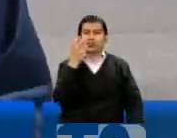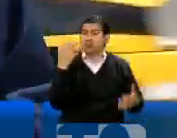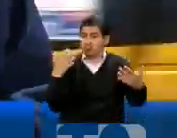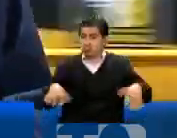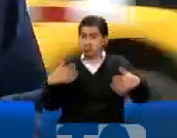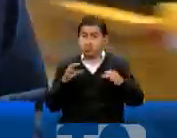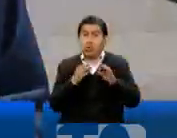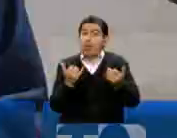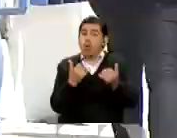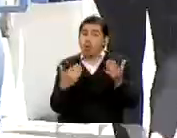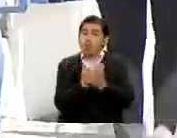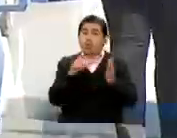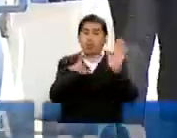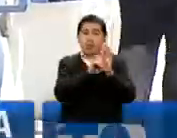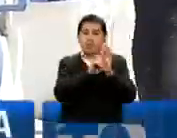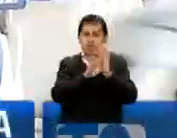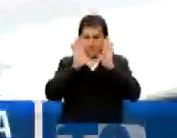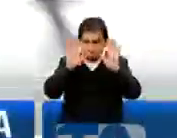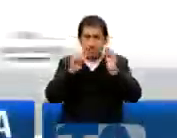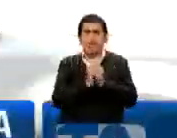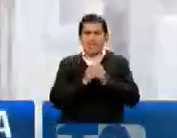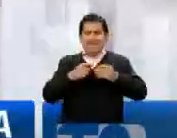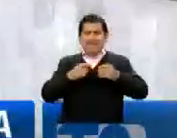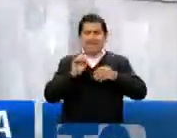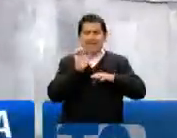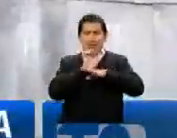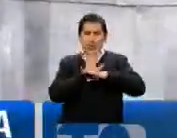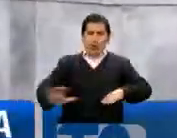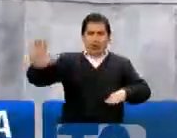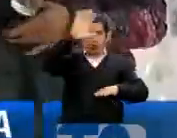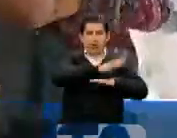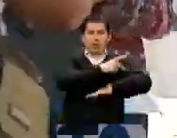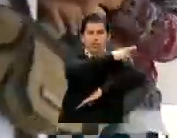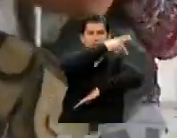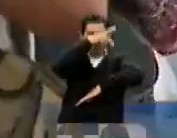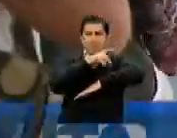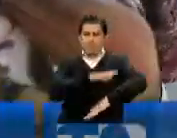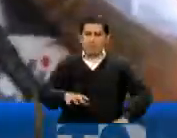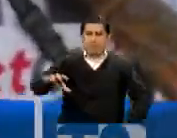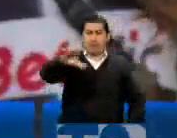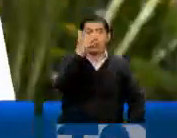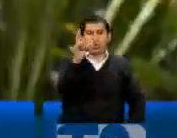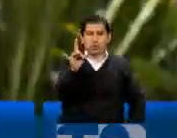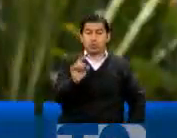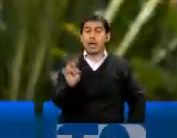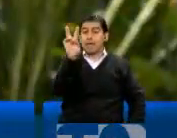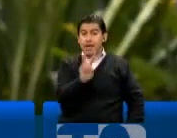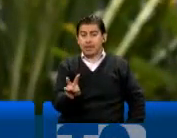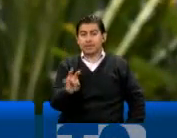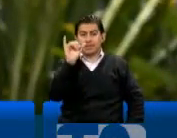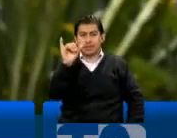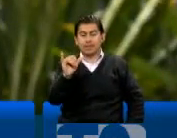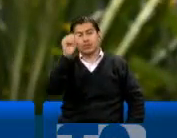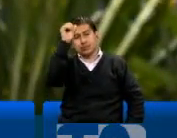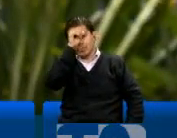se adoptan a nuevas medidas en 18 provincias del país incluido pichincha a partir de hoy viernes sábado y domingo el